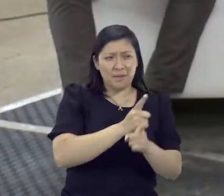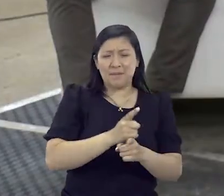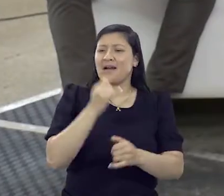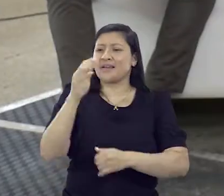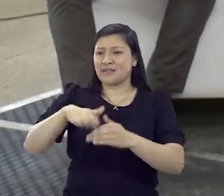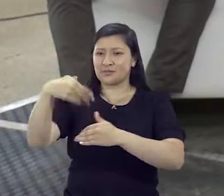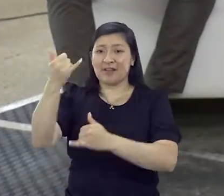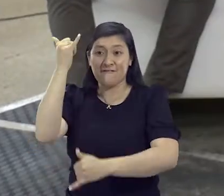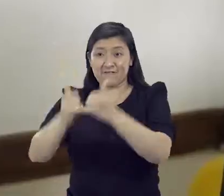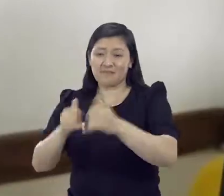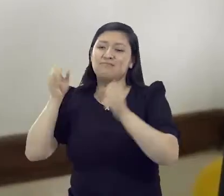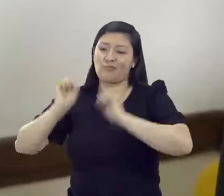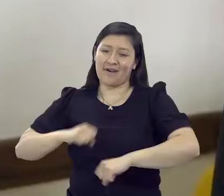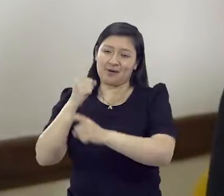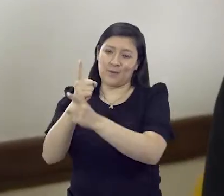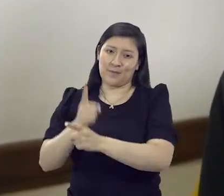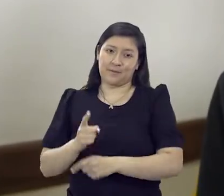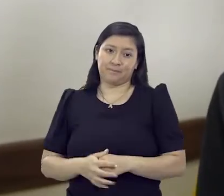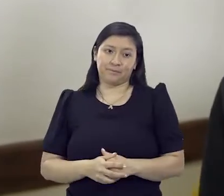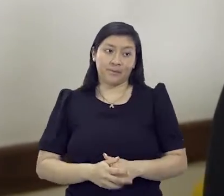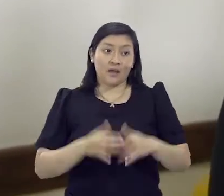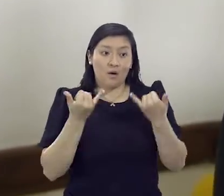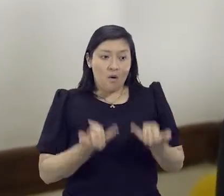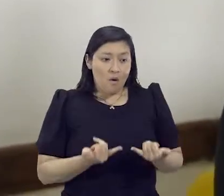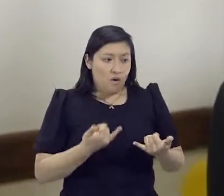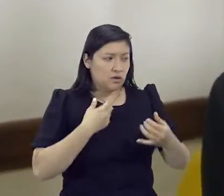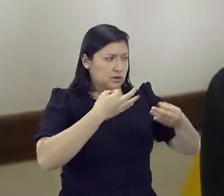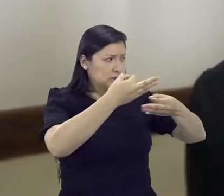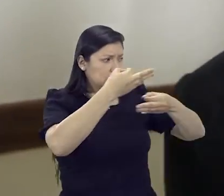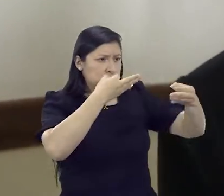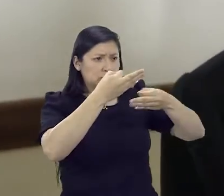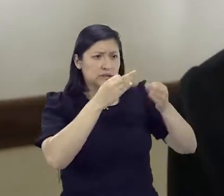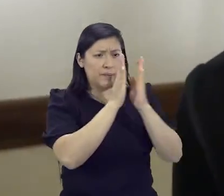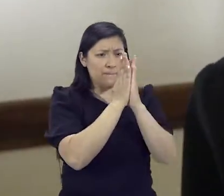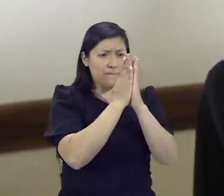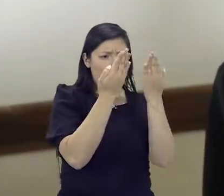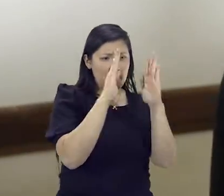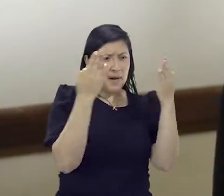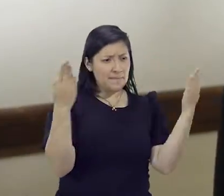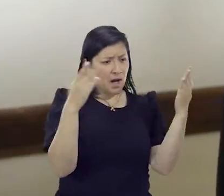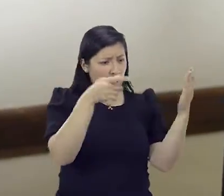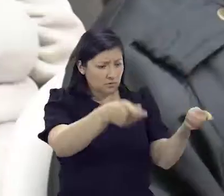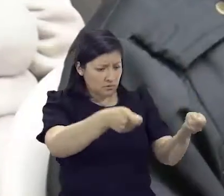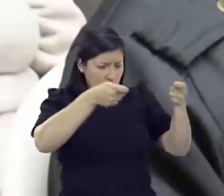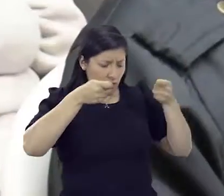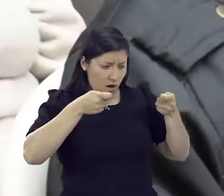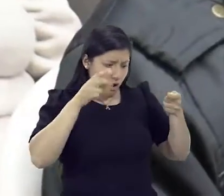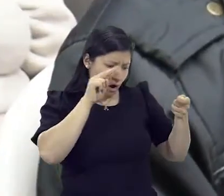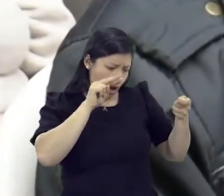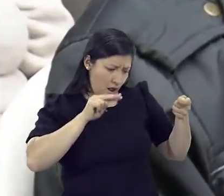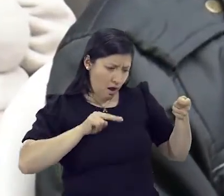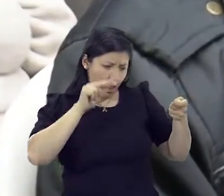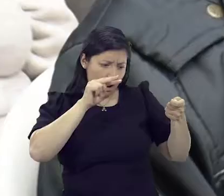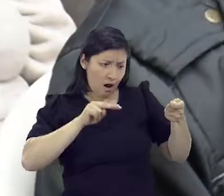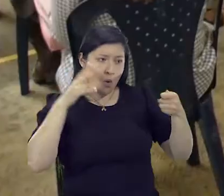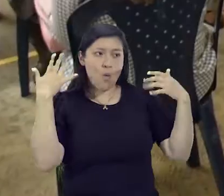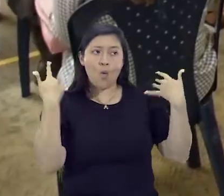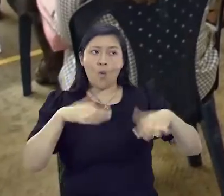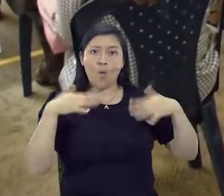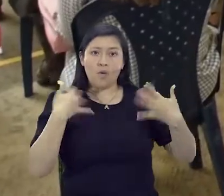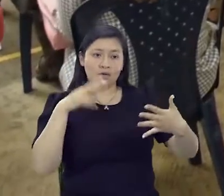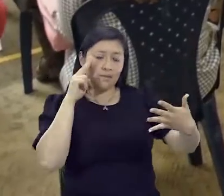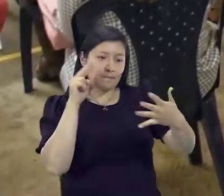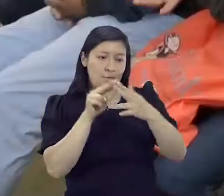periodo los naturales nos están explicando dándonos los folletos para llevar a la casa y leer detenidamente